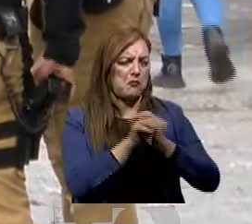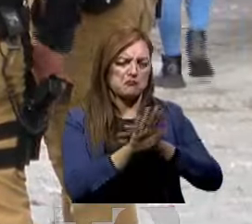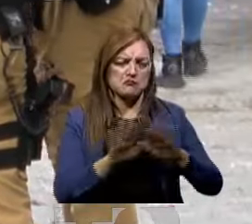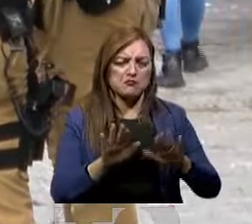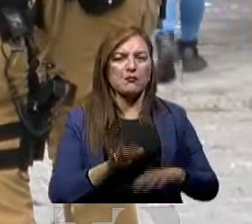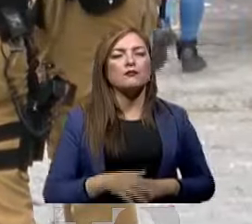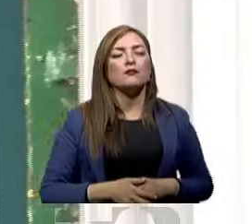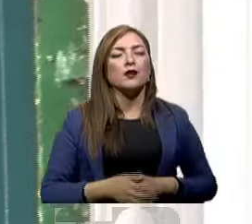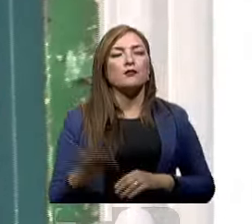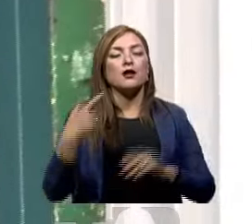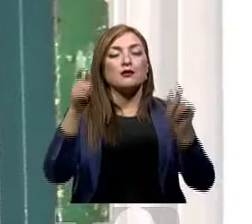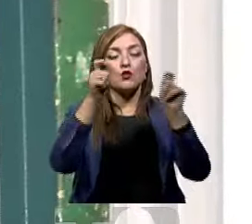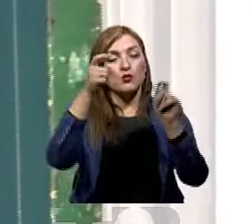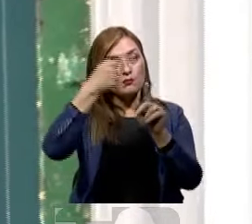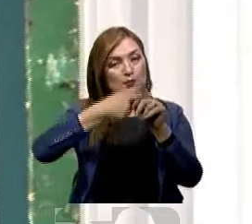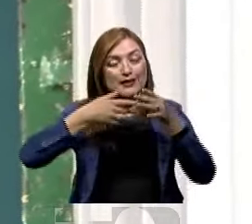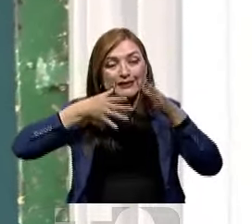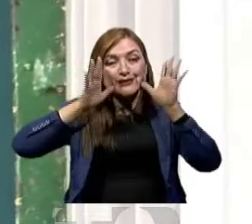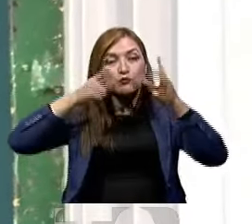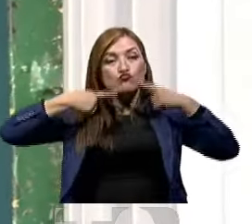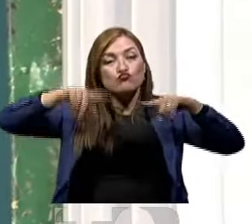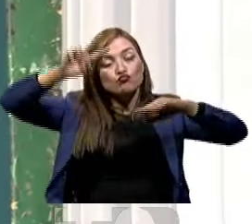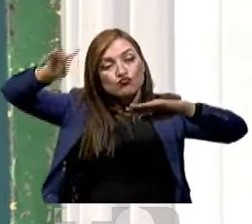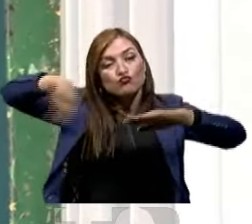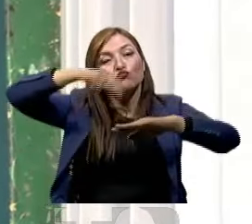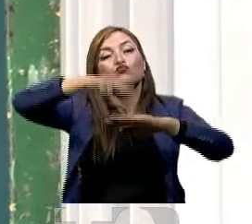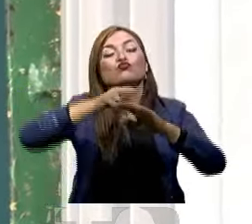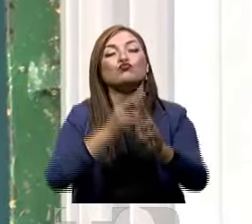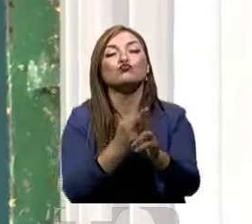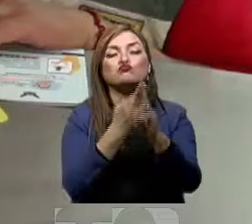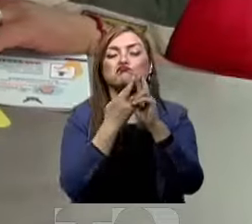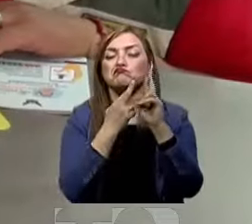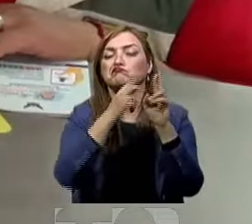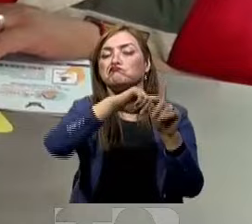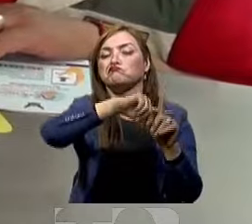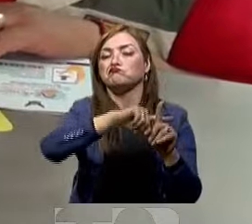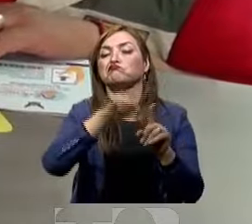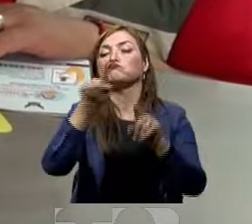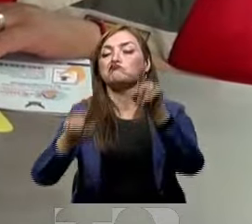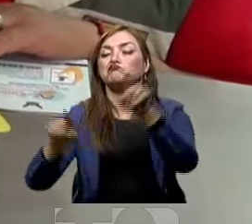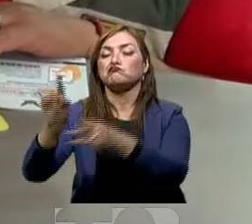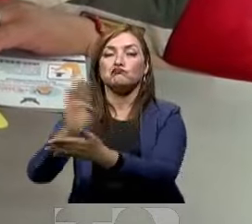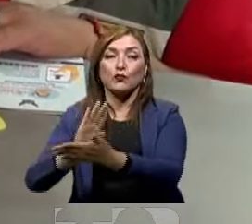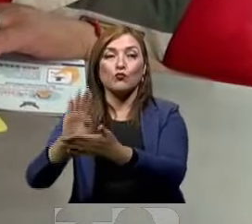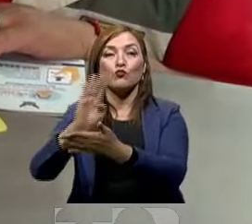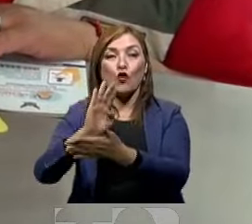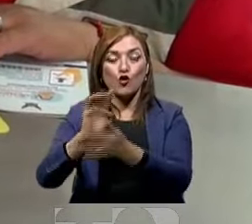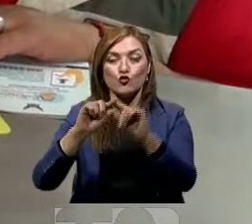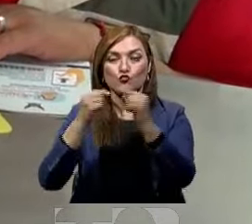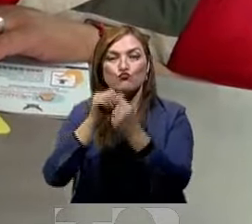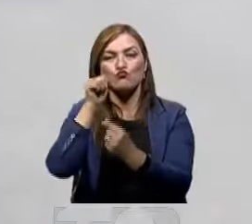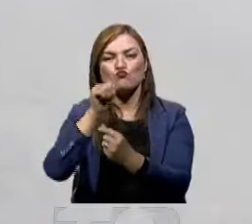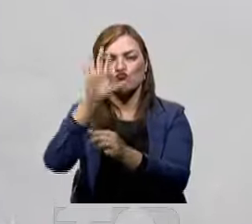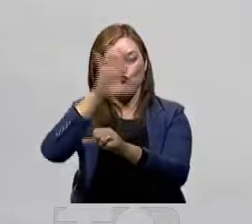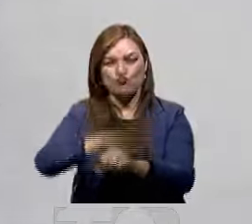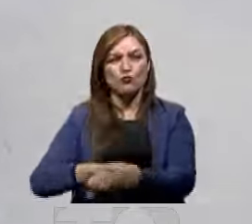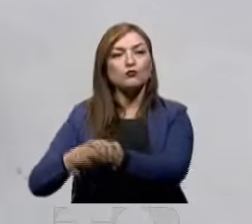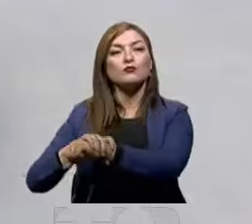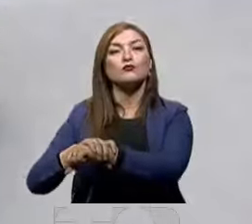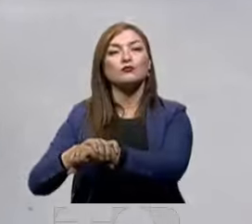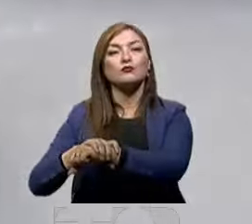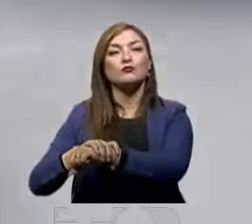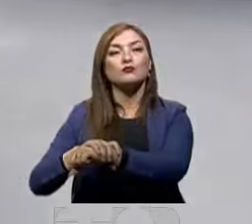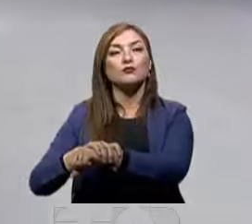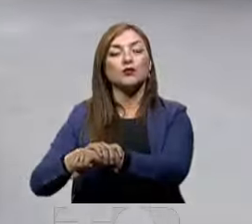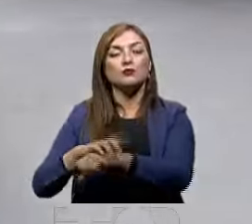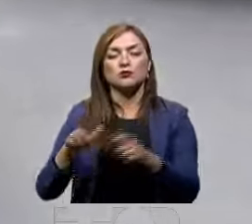en diciembre a escala nacional y según los uniformados ha dado resultados en algunos barrios. Se ha logrado desarticular bandas delictivas que tenían